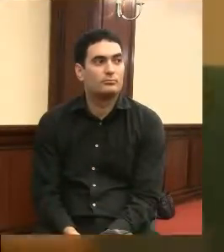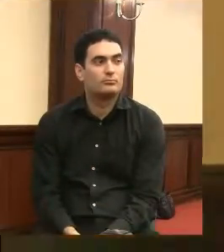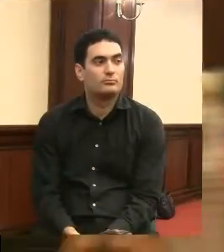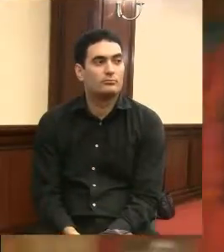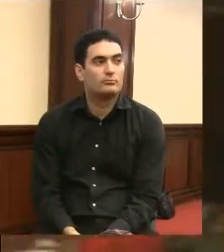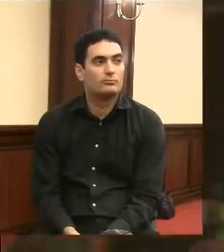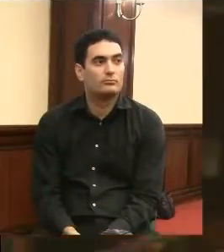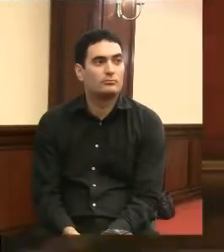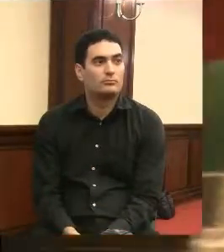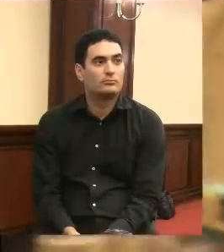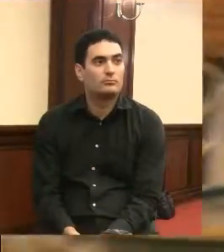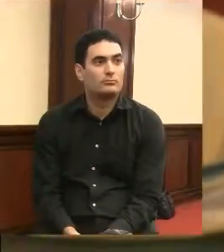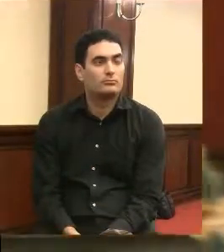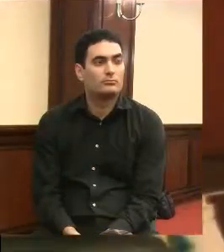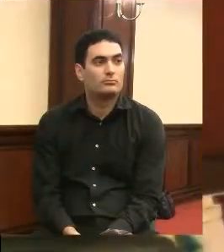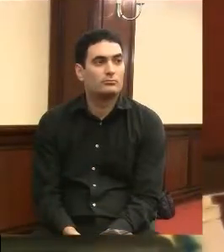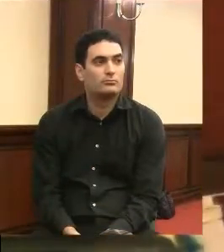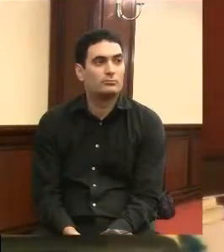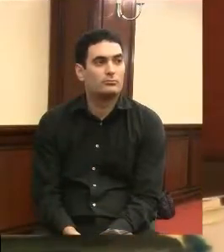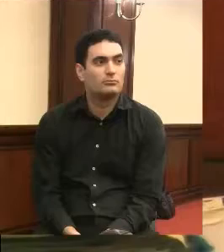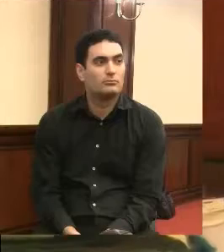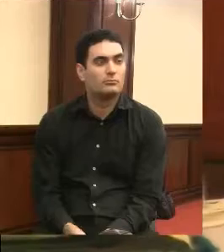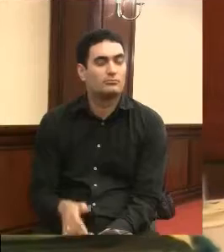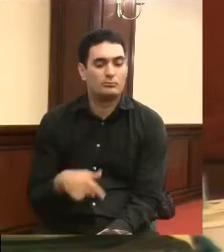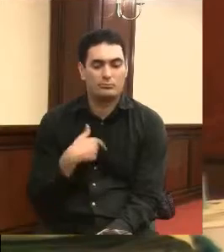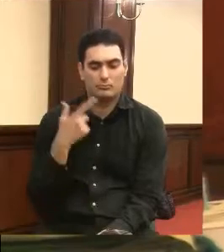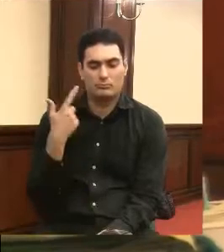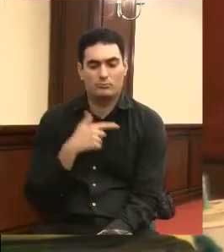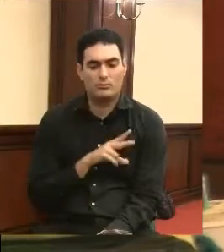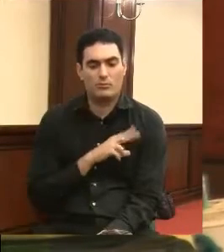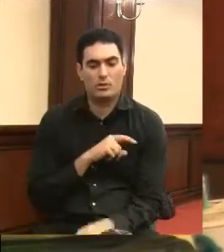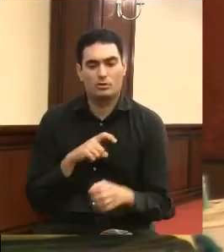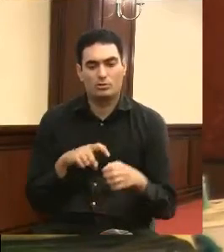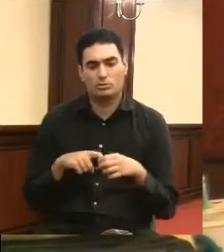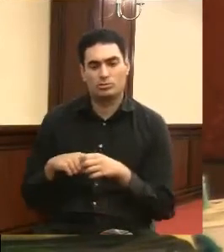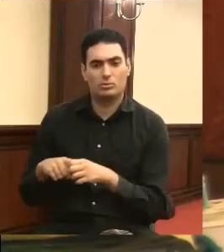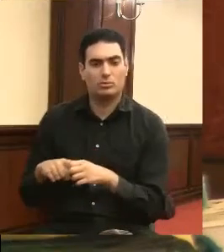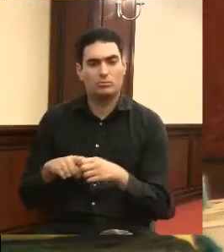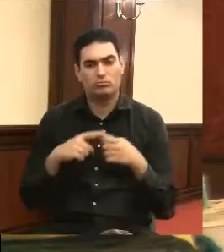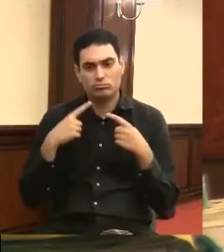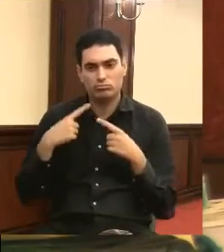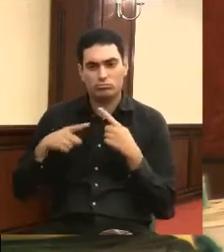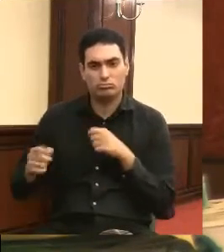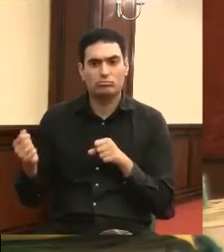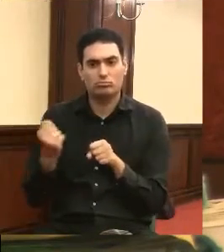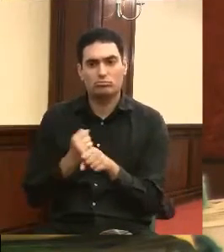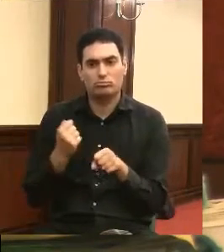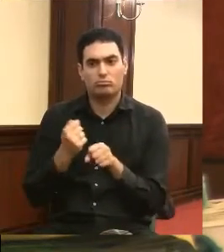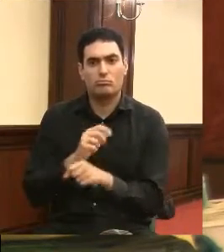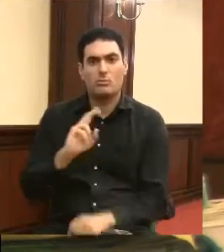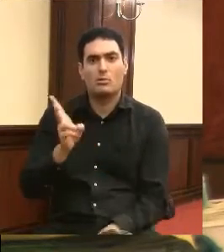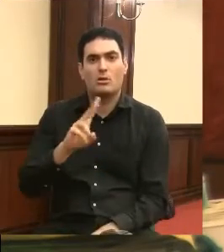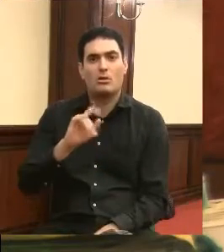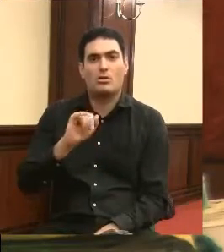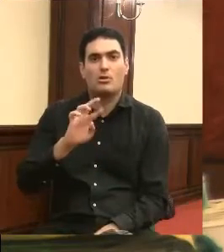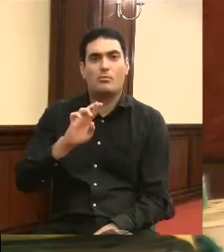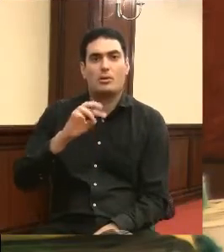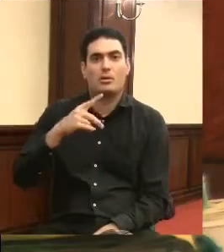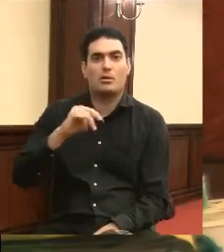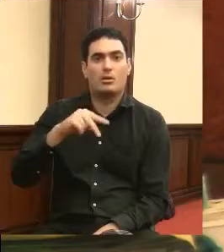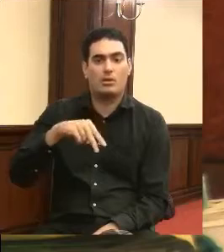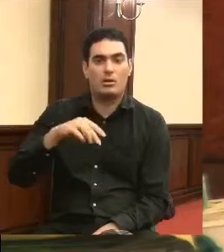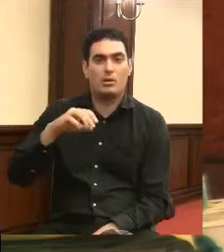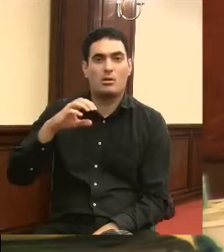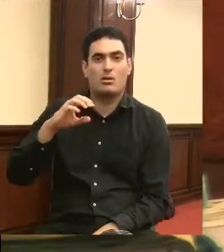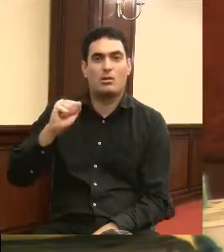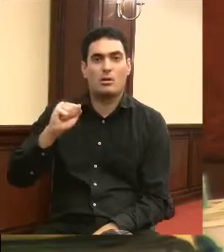intervención por parte? ¿No? Bueno, yo como alcalde trasladar también mi solidaridad